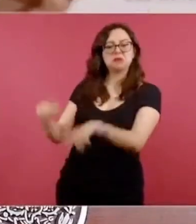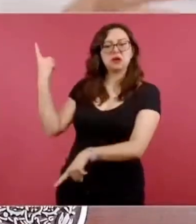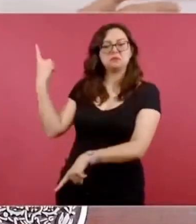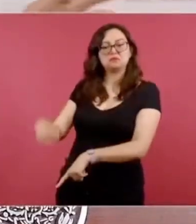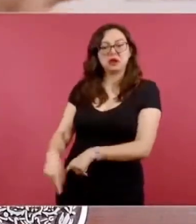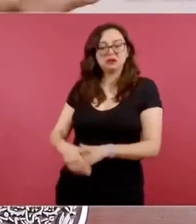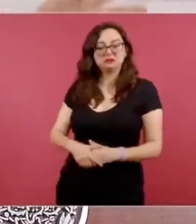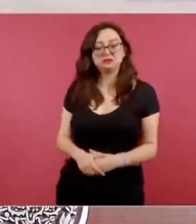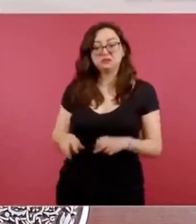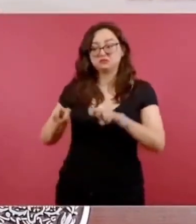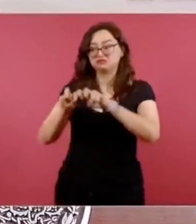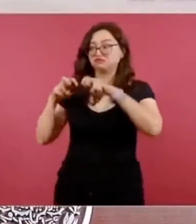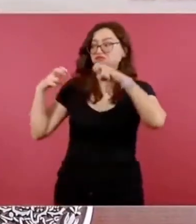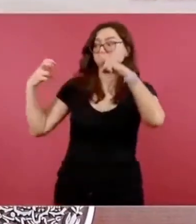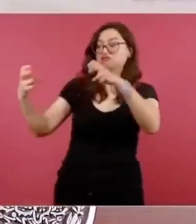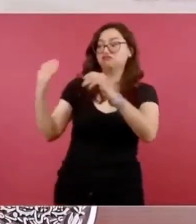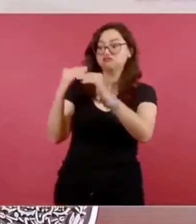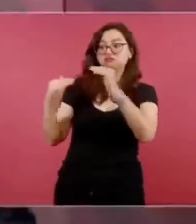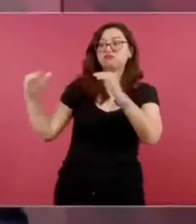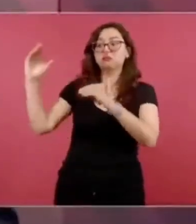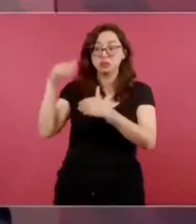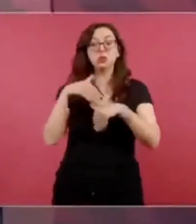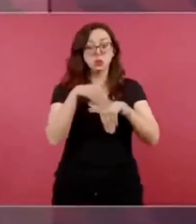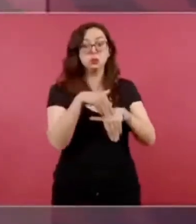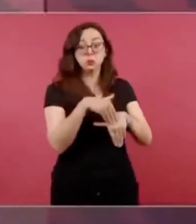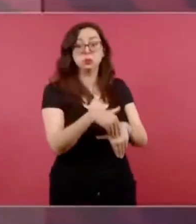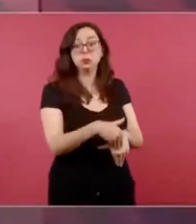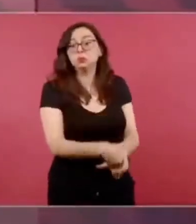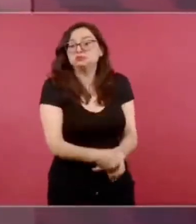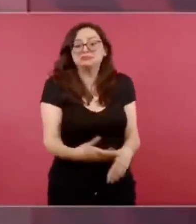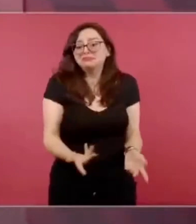Porque la Constitución, desde la época de